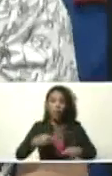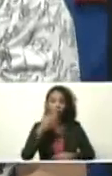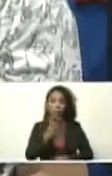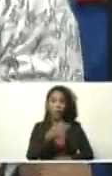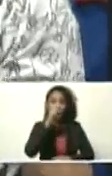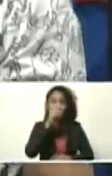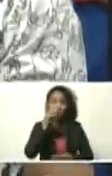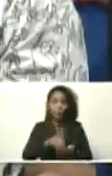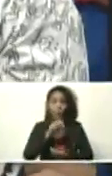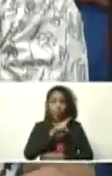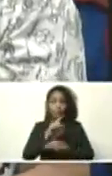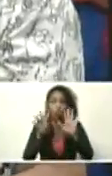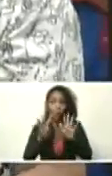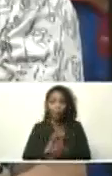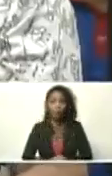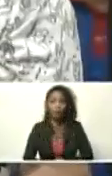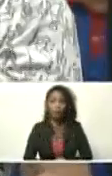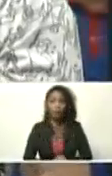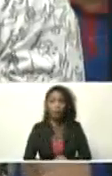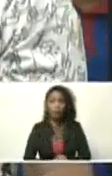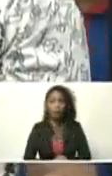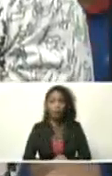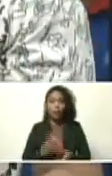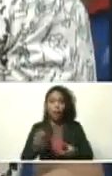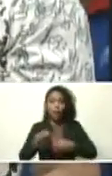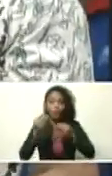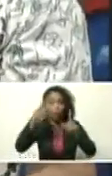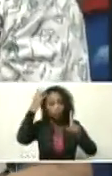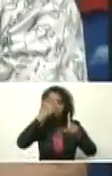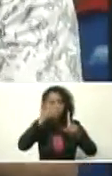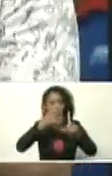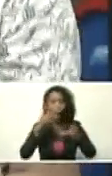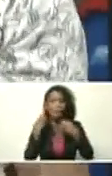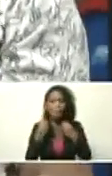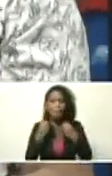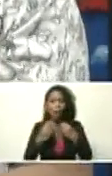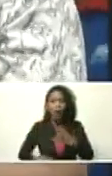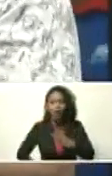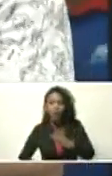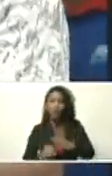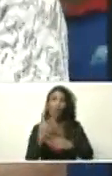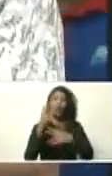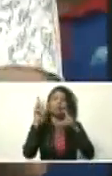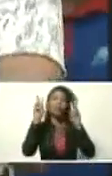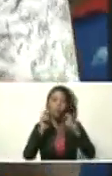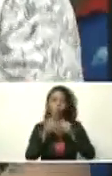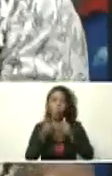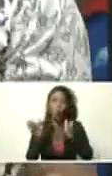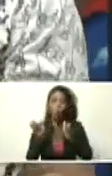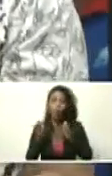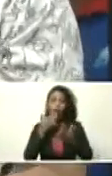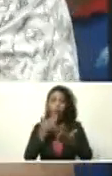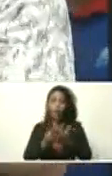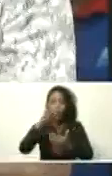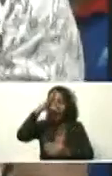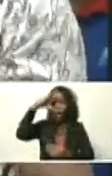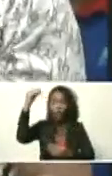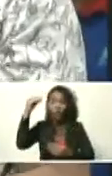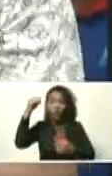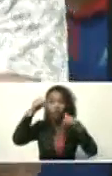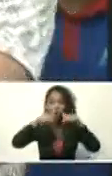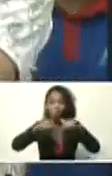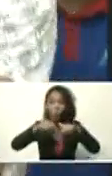el año 2019 dio las instrucciones para fundarlo, y que gracias a Dios, presidente,